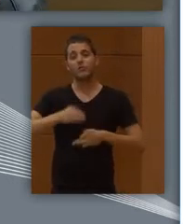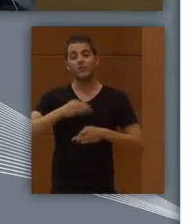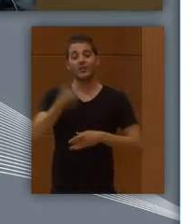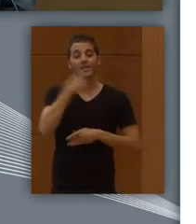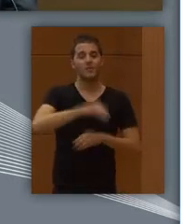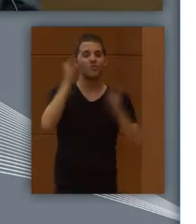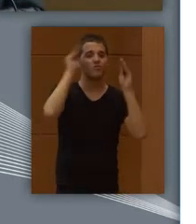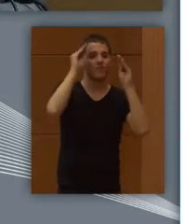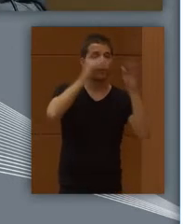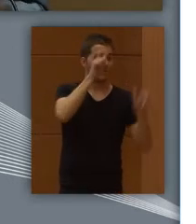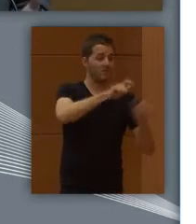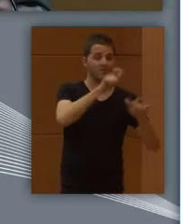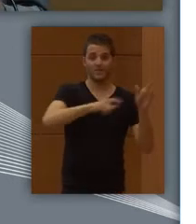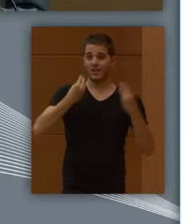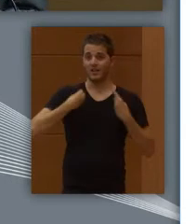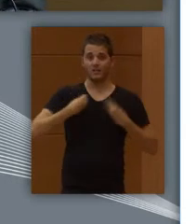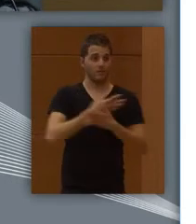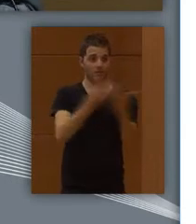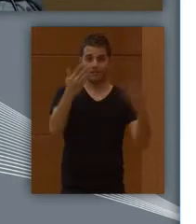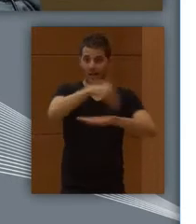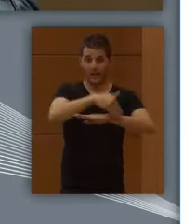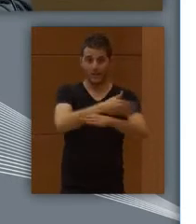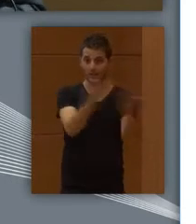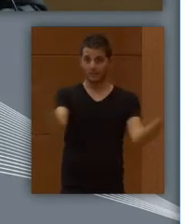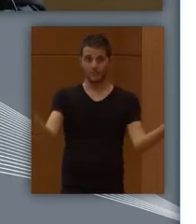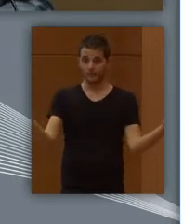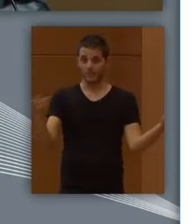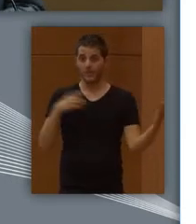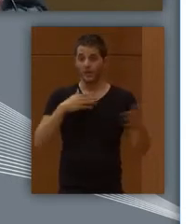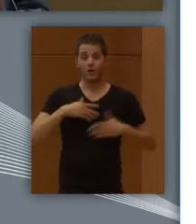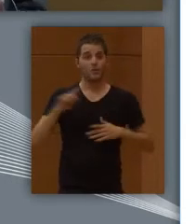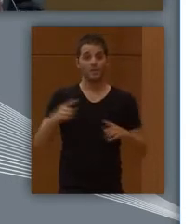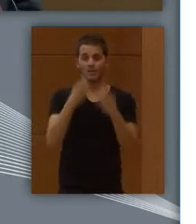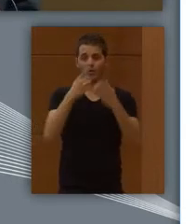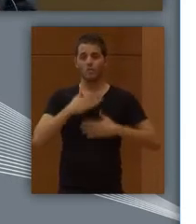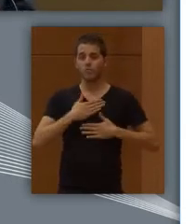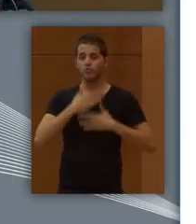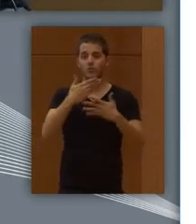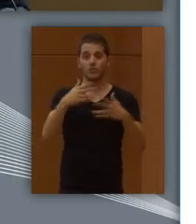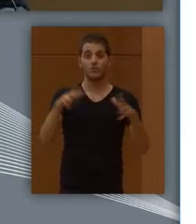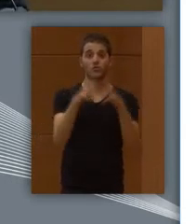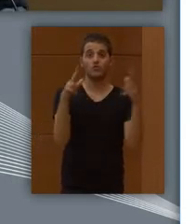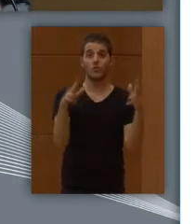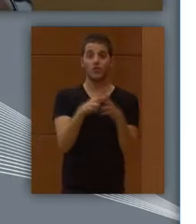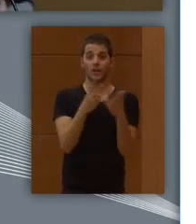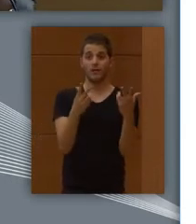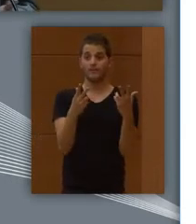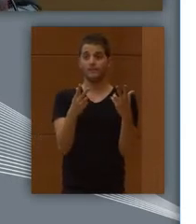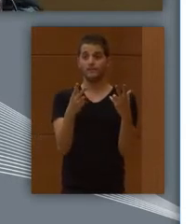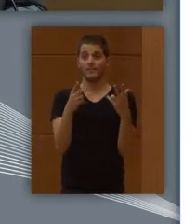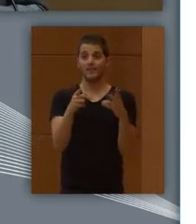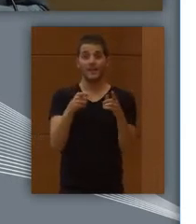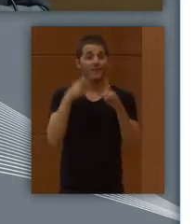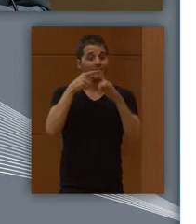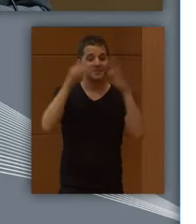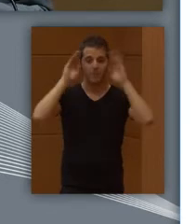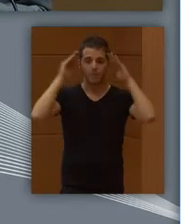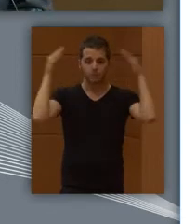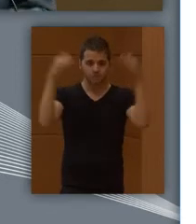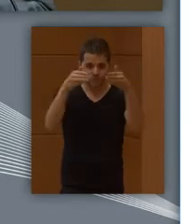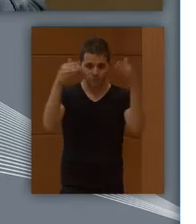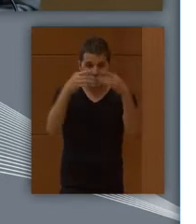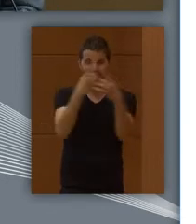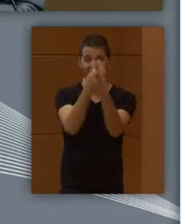formación ciudadana, primero con un voluntariado social preparado para estar especialmente atento